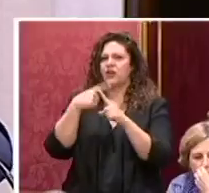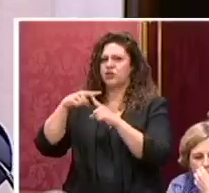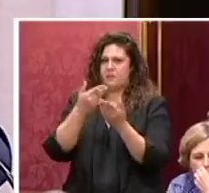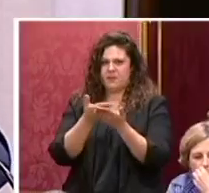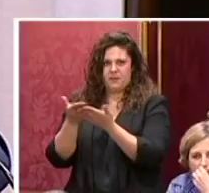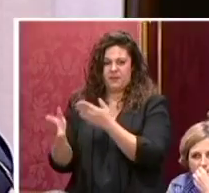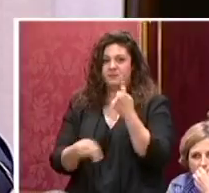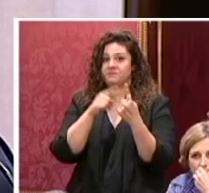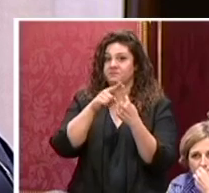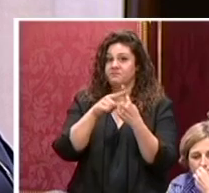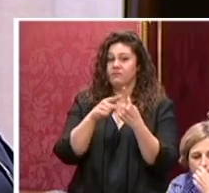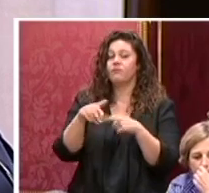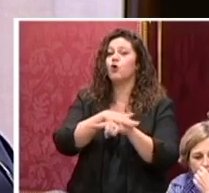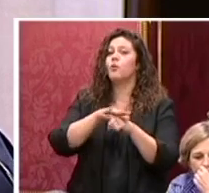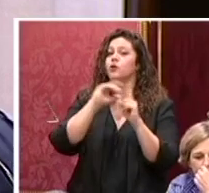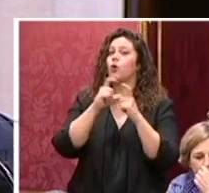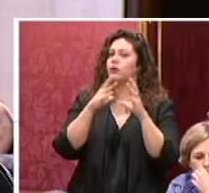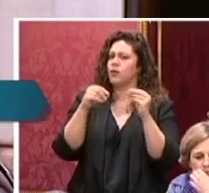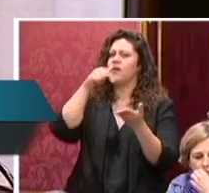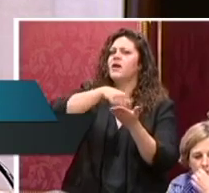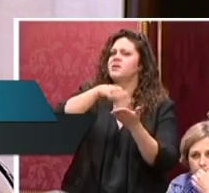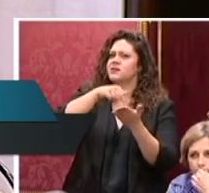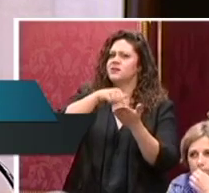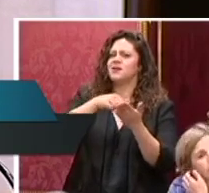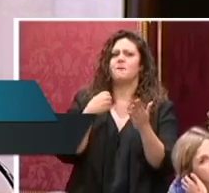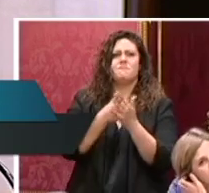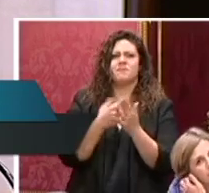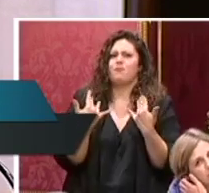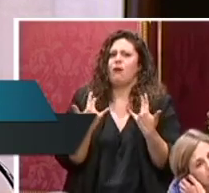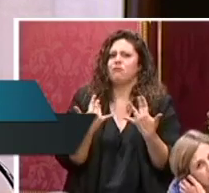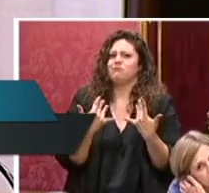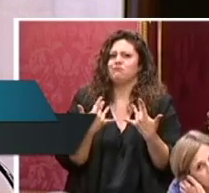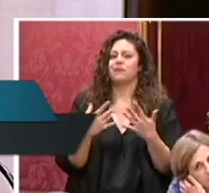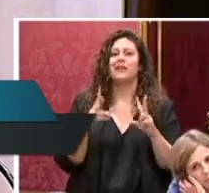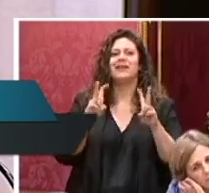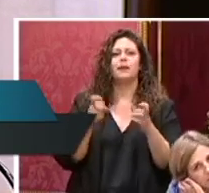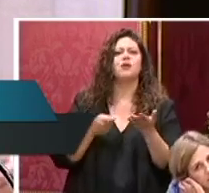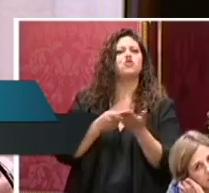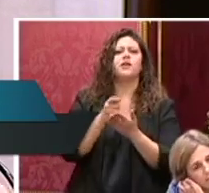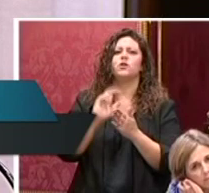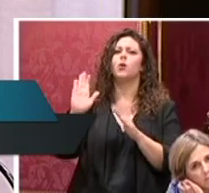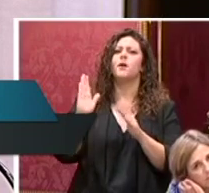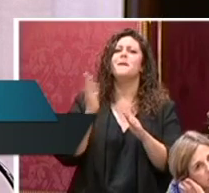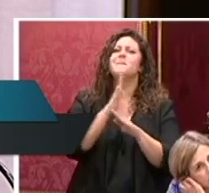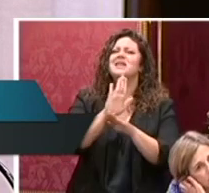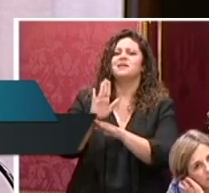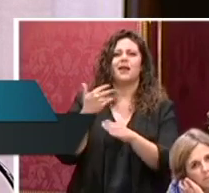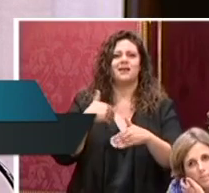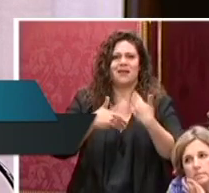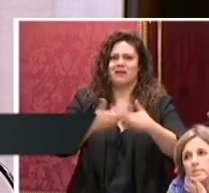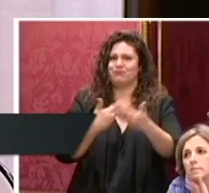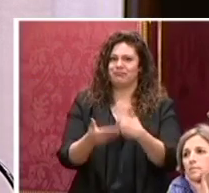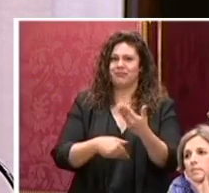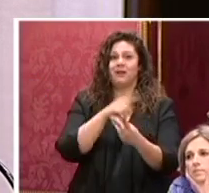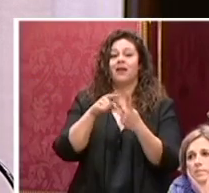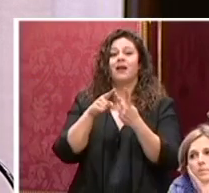solicitante. Exigir al Gobierno de la Junta de Andalucía la máxima celeridad en la resolución de las solicitudes presentadas por más de 3.000 jóvenes en Granada. Exigir